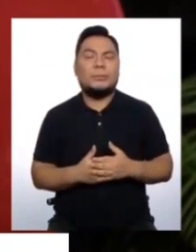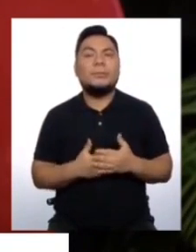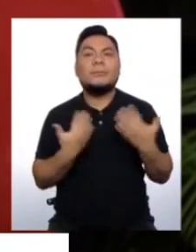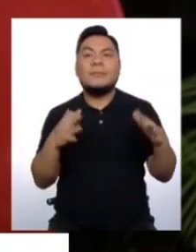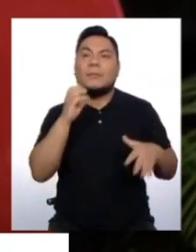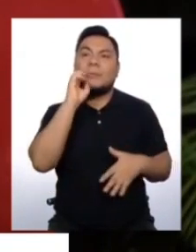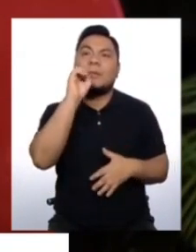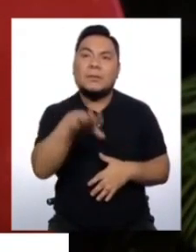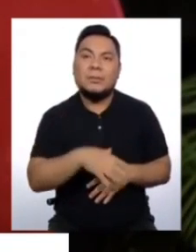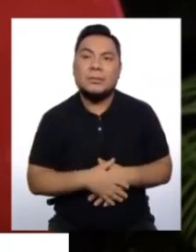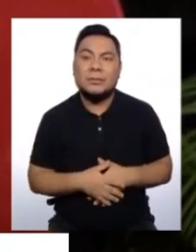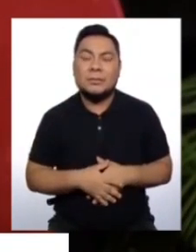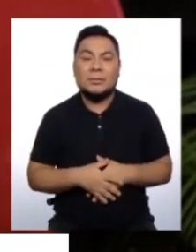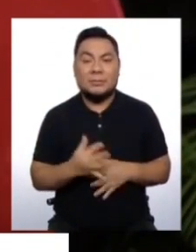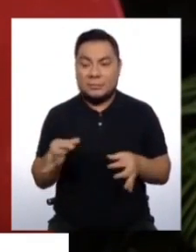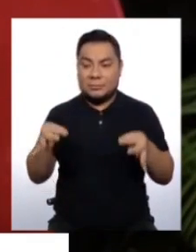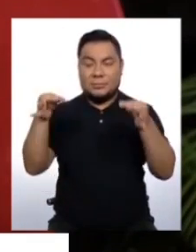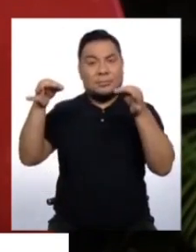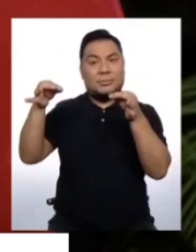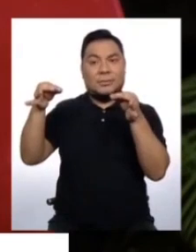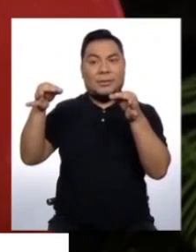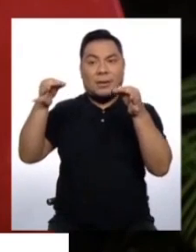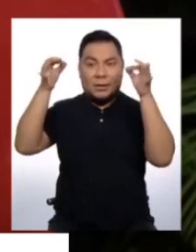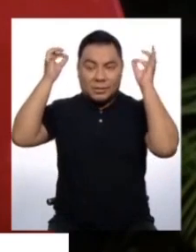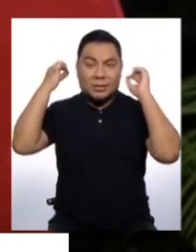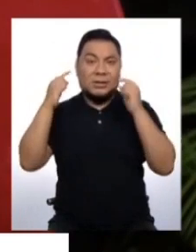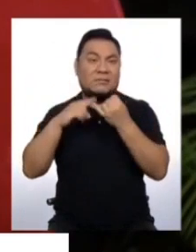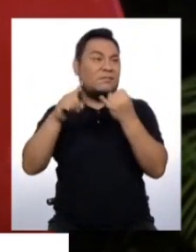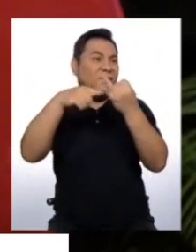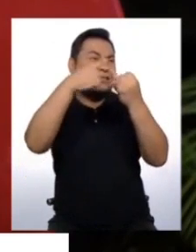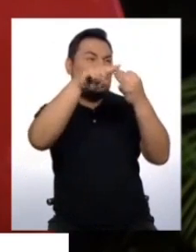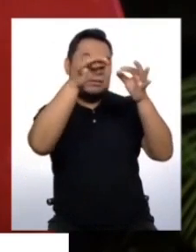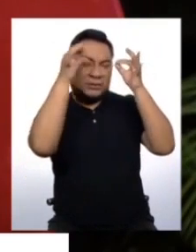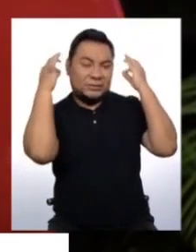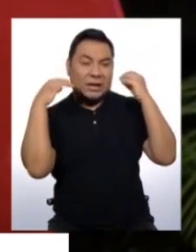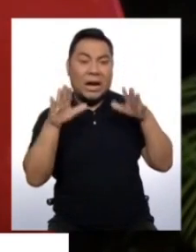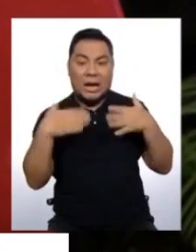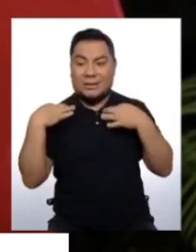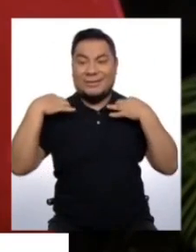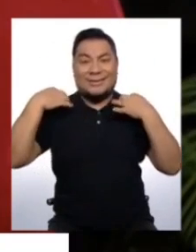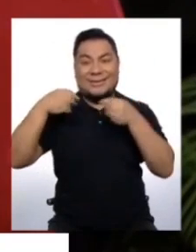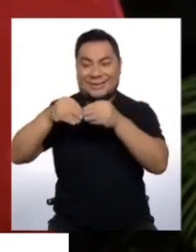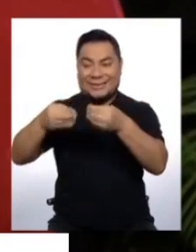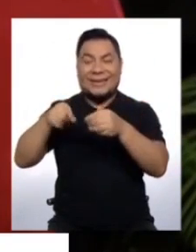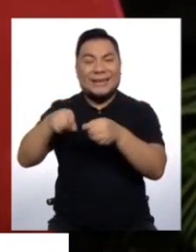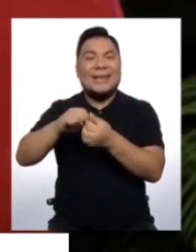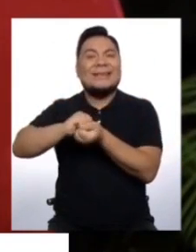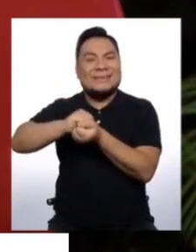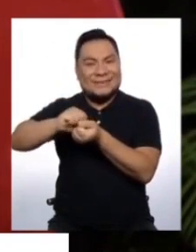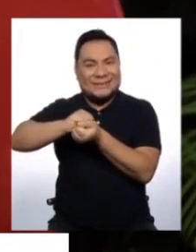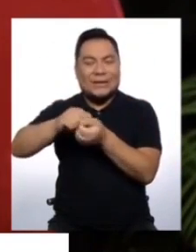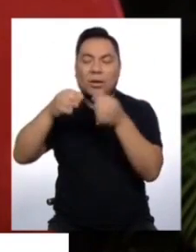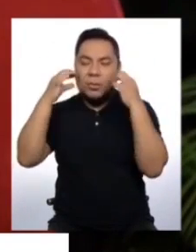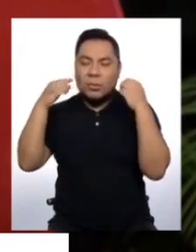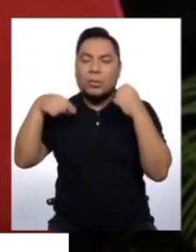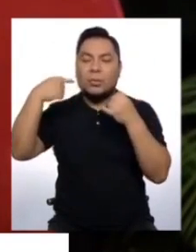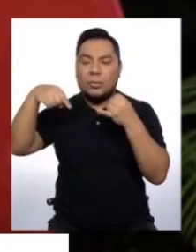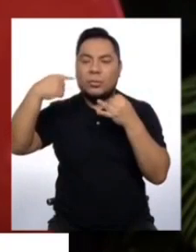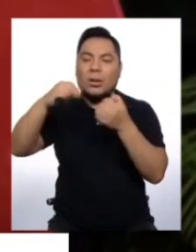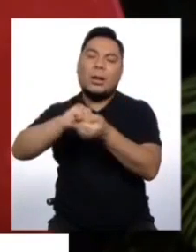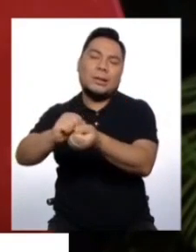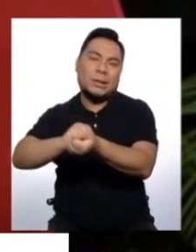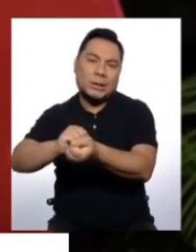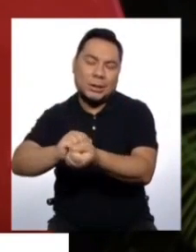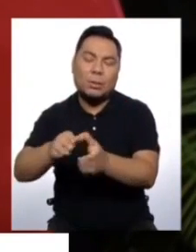dicho, esta es la mascarilla. Hay diferentes tipos de mascarilla. Hay de telas que son reusables, se pueden